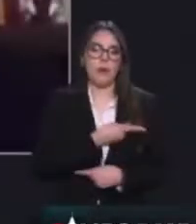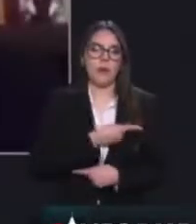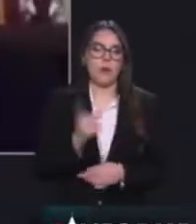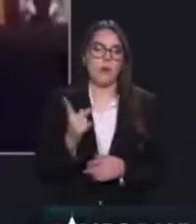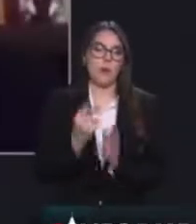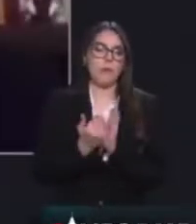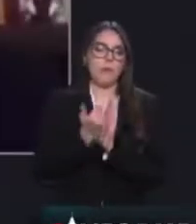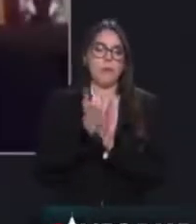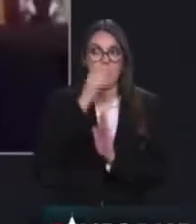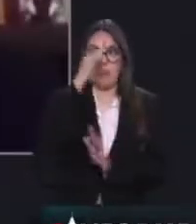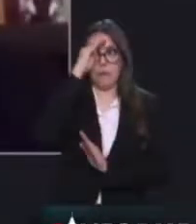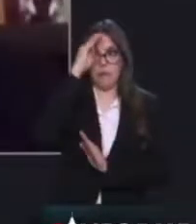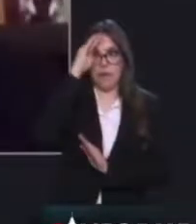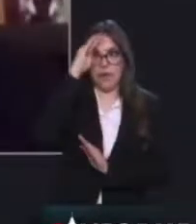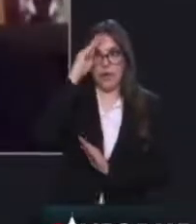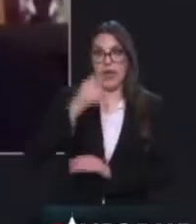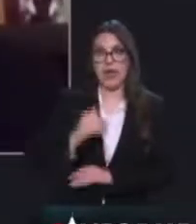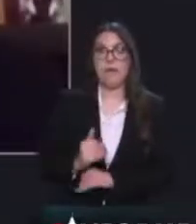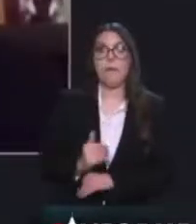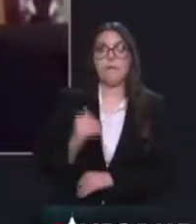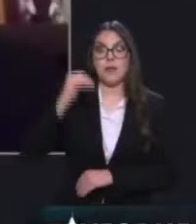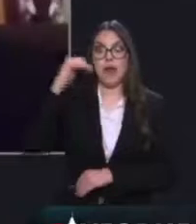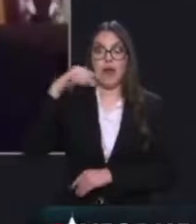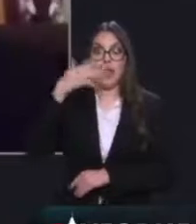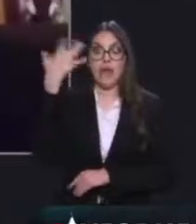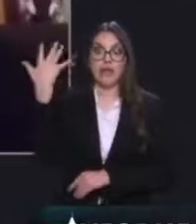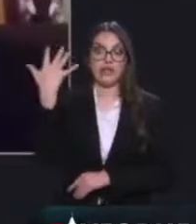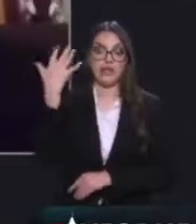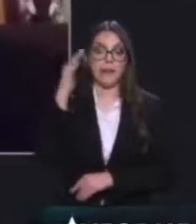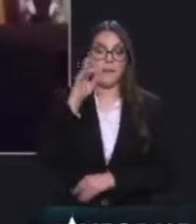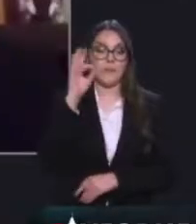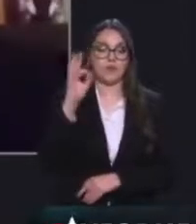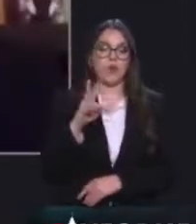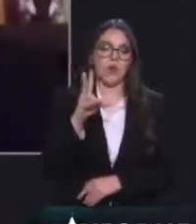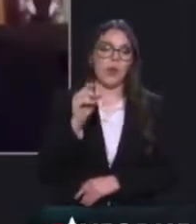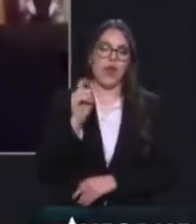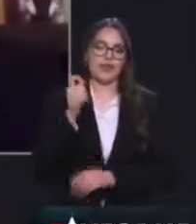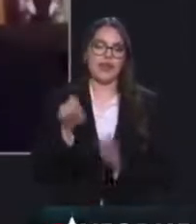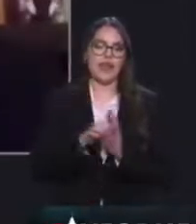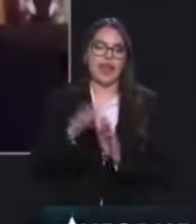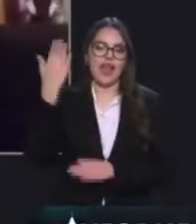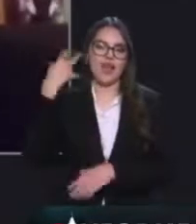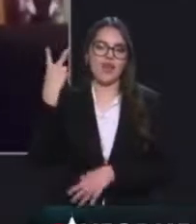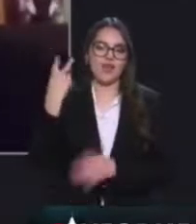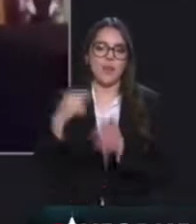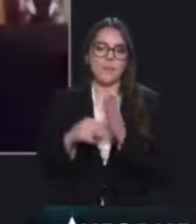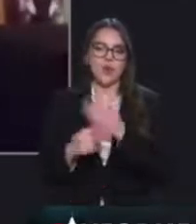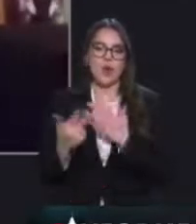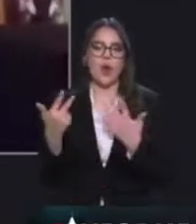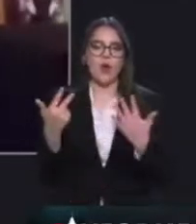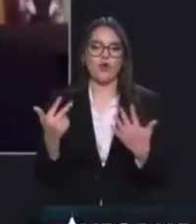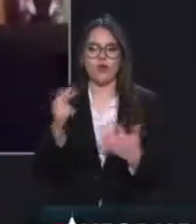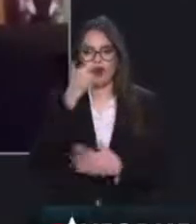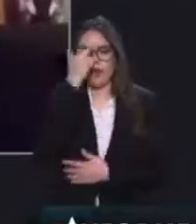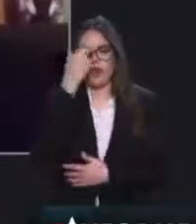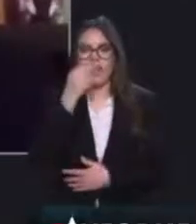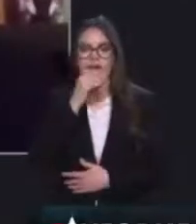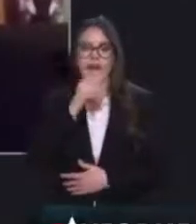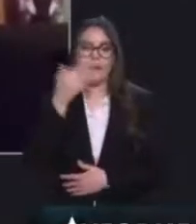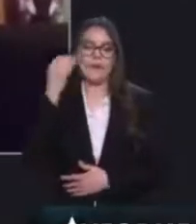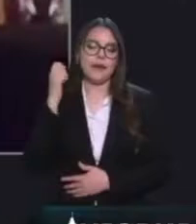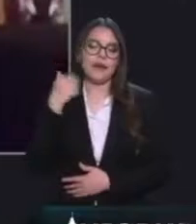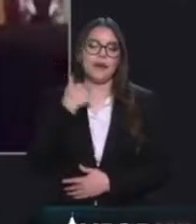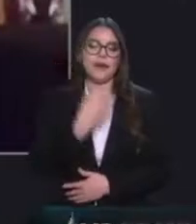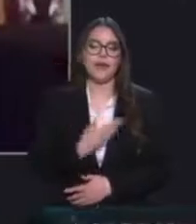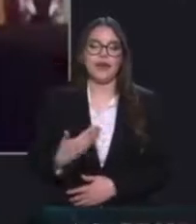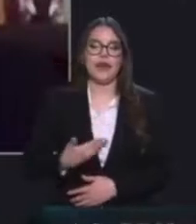para la magnitud de la crisis, digo, y por ponerte una referencia, con la crisis de 2008 que le tocó durante el sexenio de Calderón, la pobreza